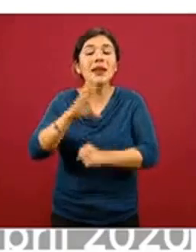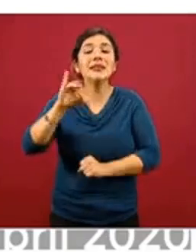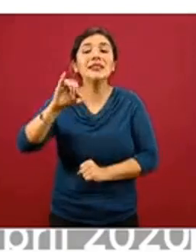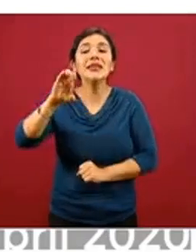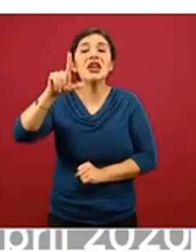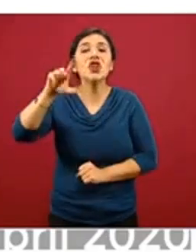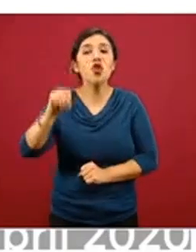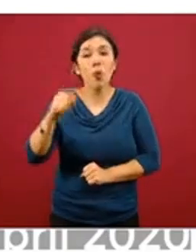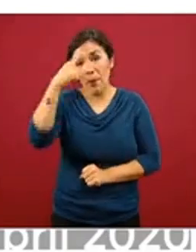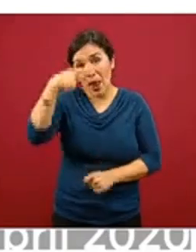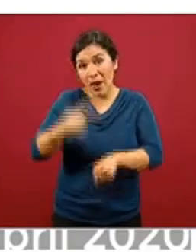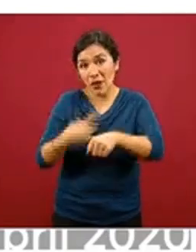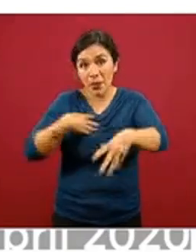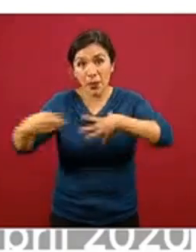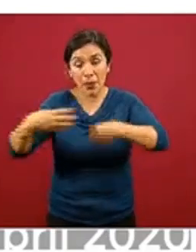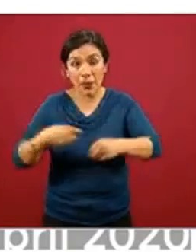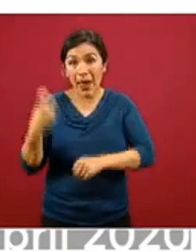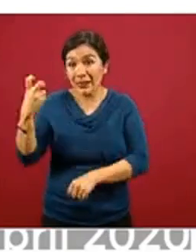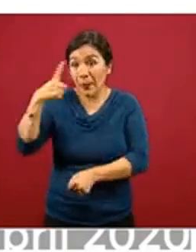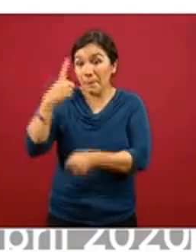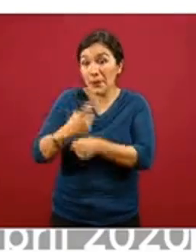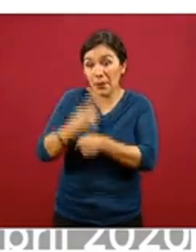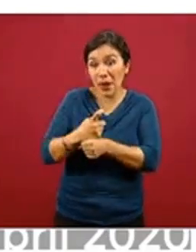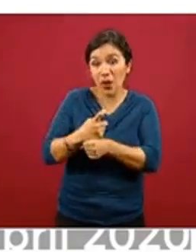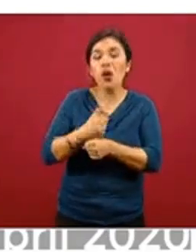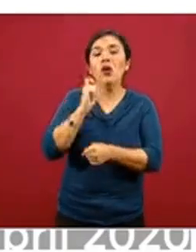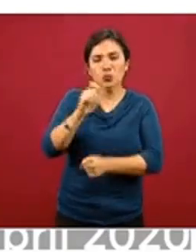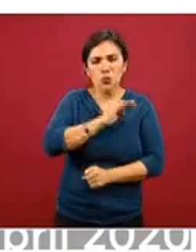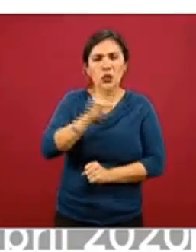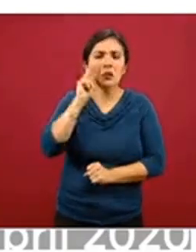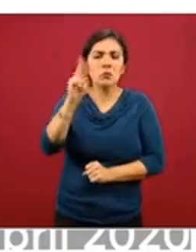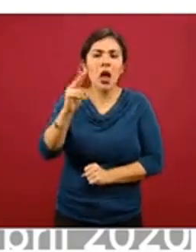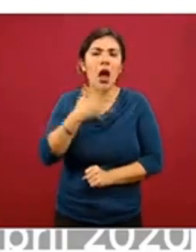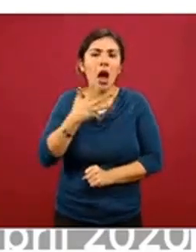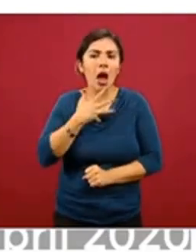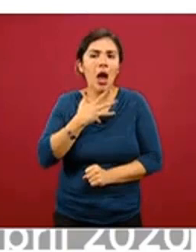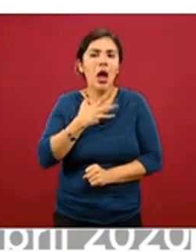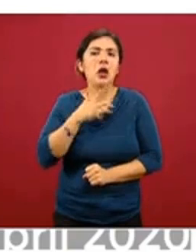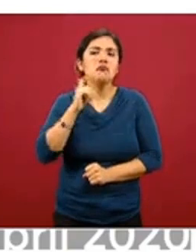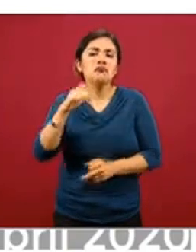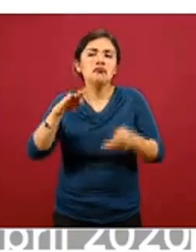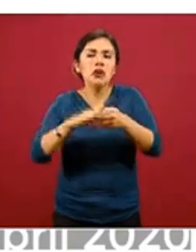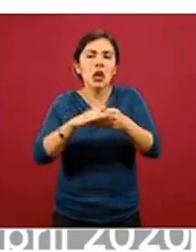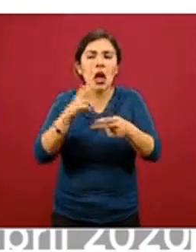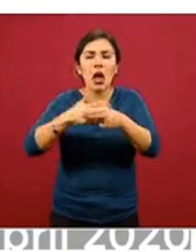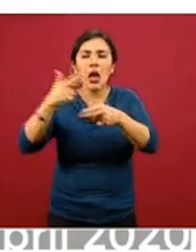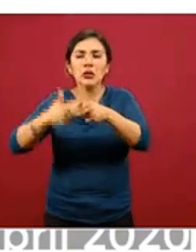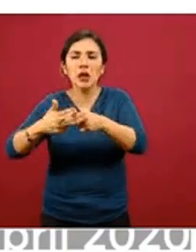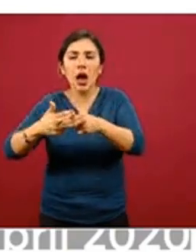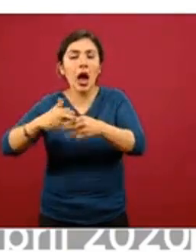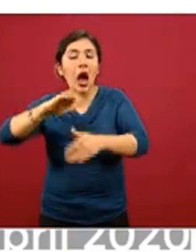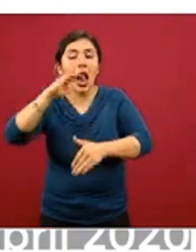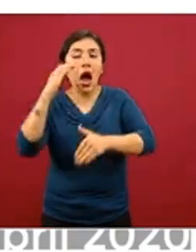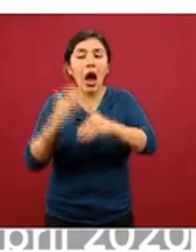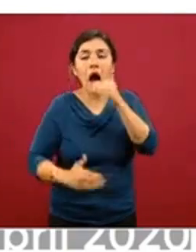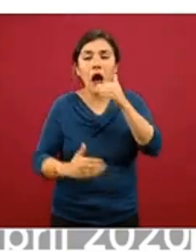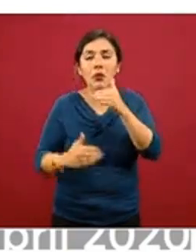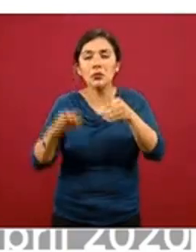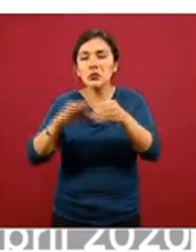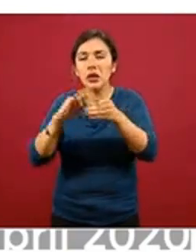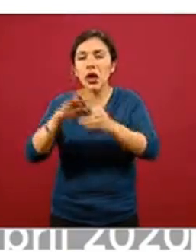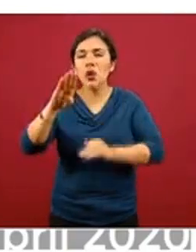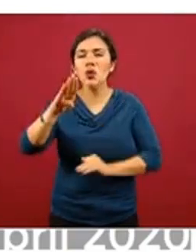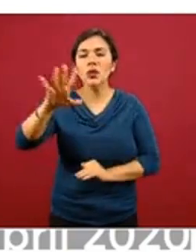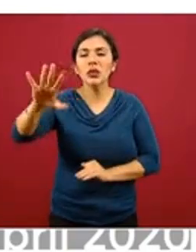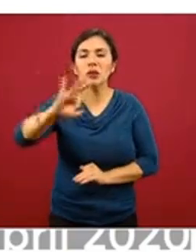de la epidemia. El primer ciclo de la epidemia se puede proyectar que se extendería hasta agotar cerca